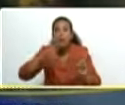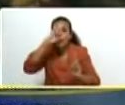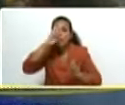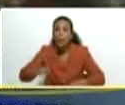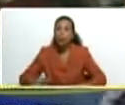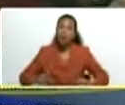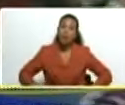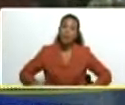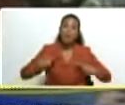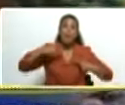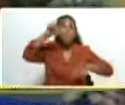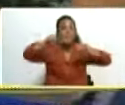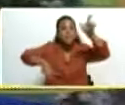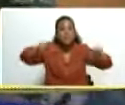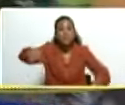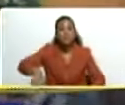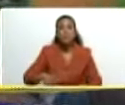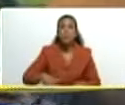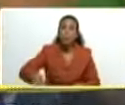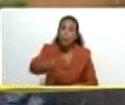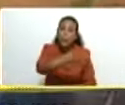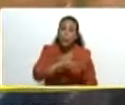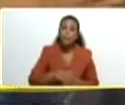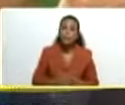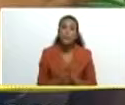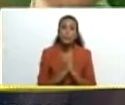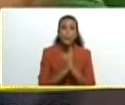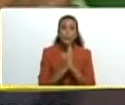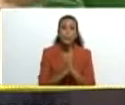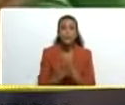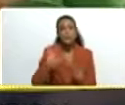respeto a la vida de los pueblos.